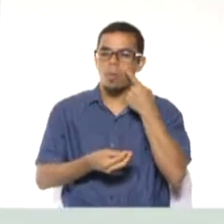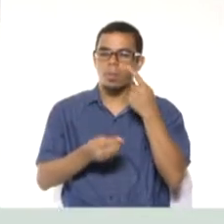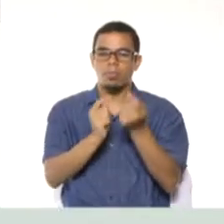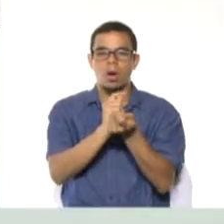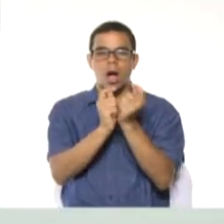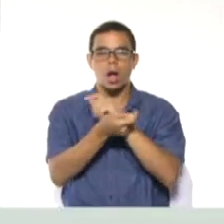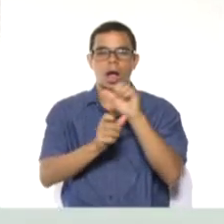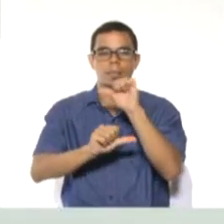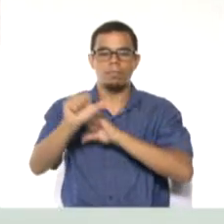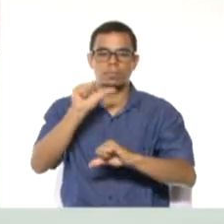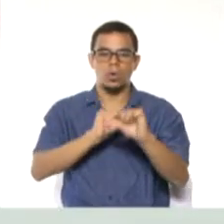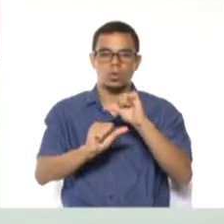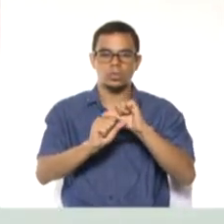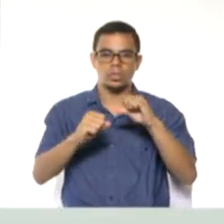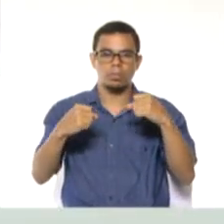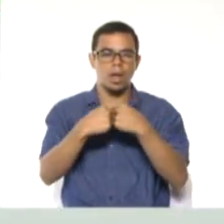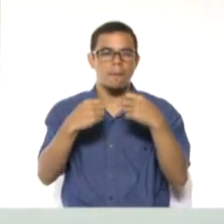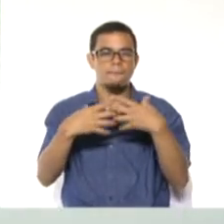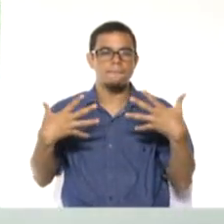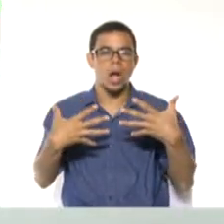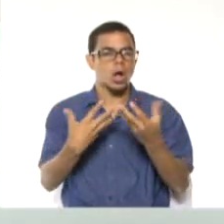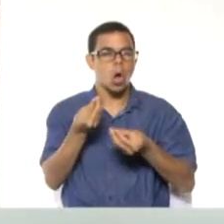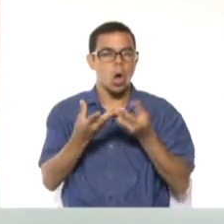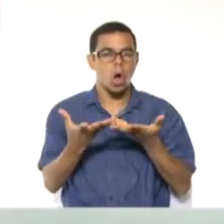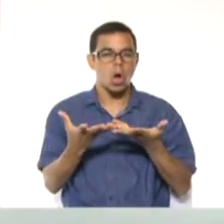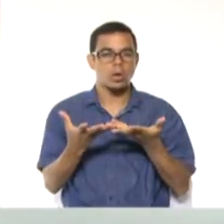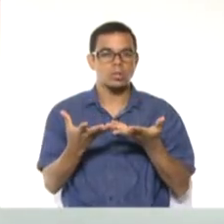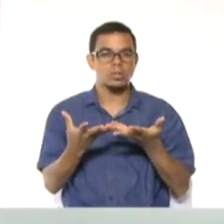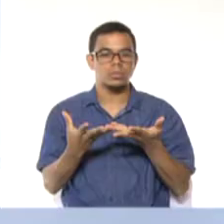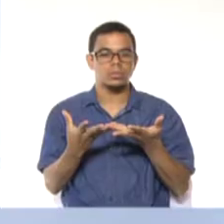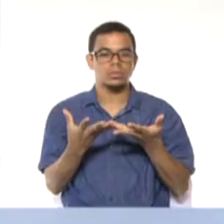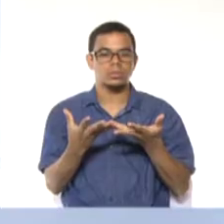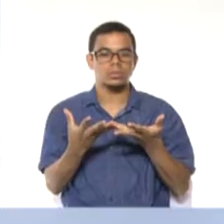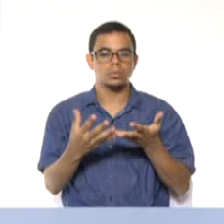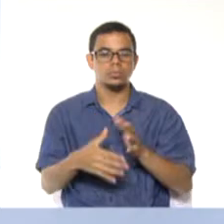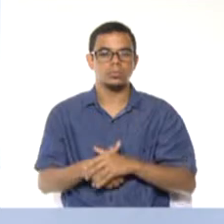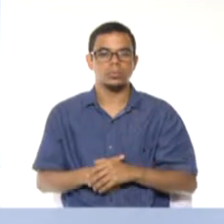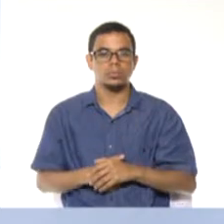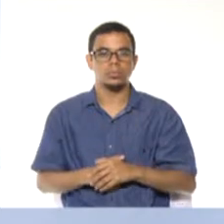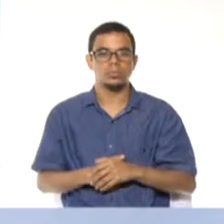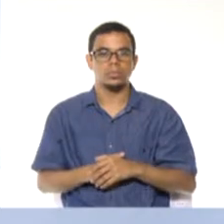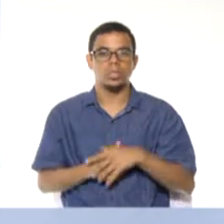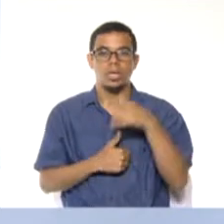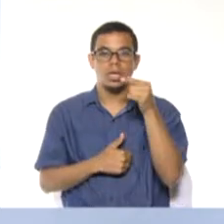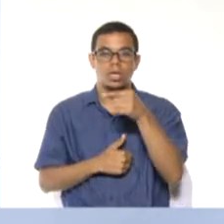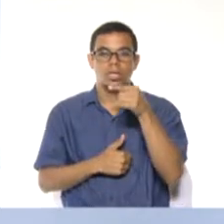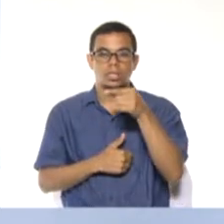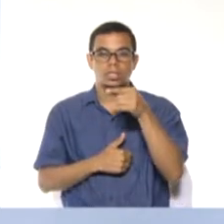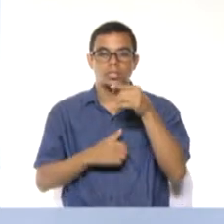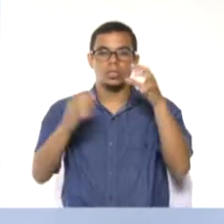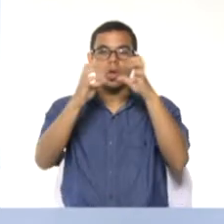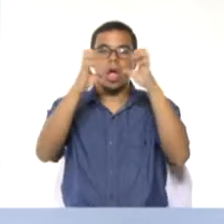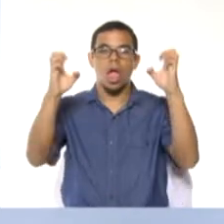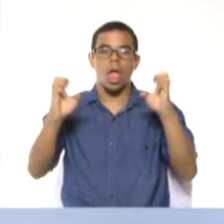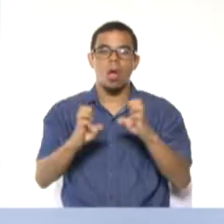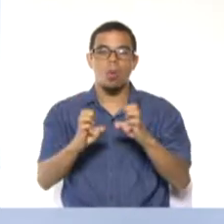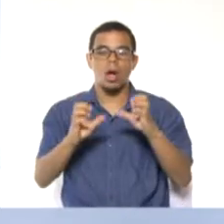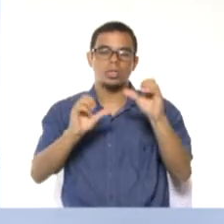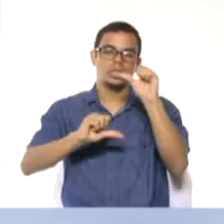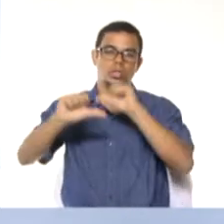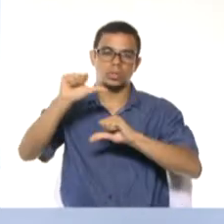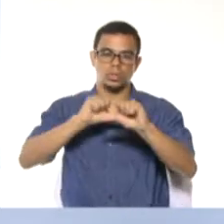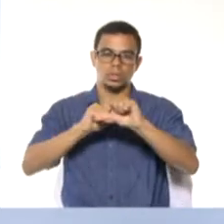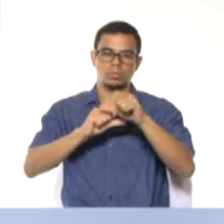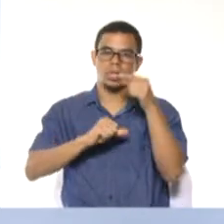lo que vamos a hacer referencia hoy con respecto a ecuaciones químicas. Acompáñenme a la pizarra para explicar